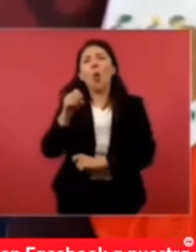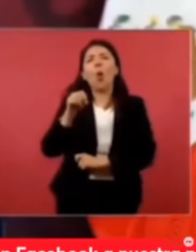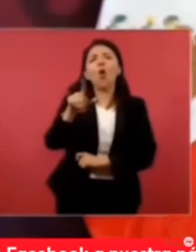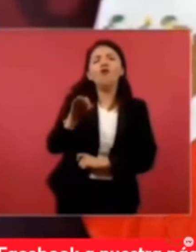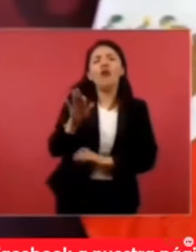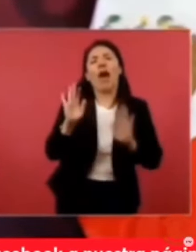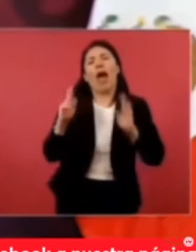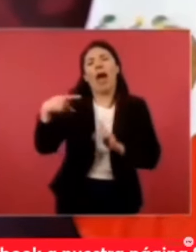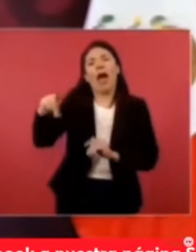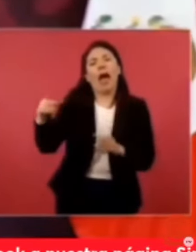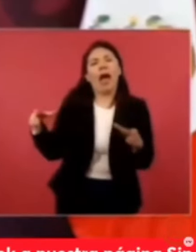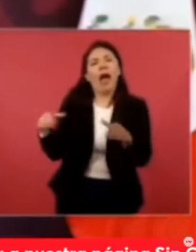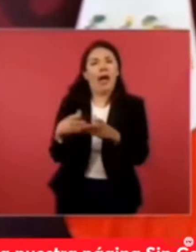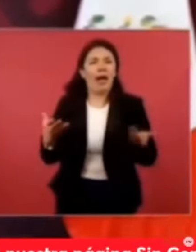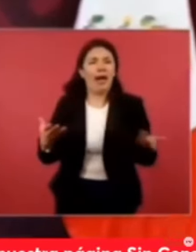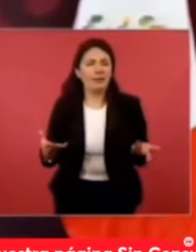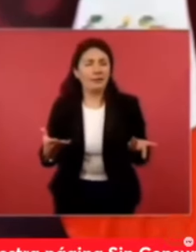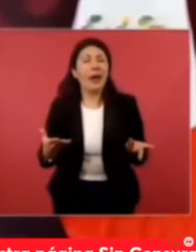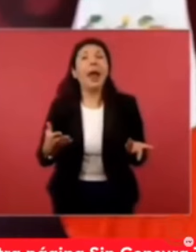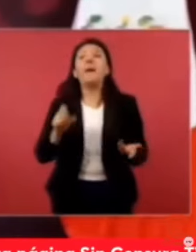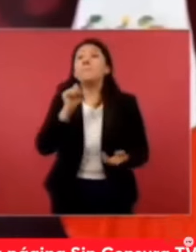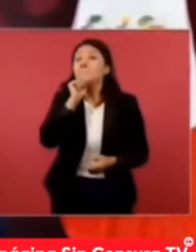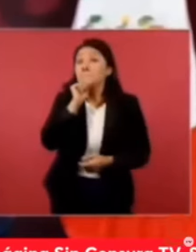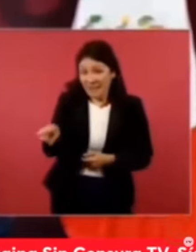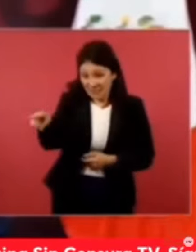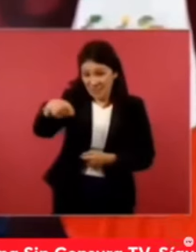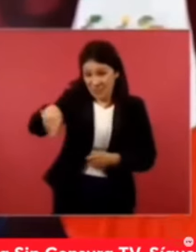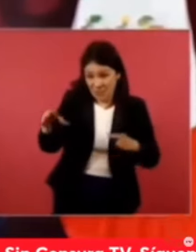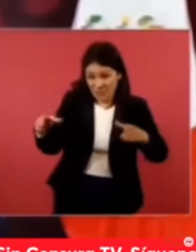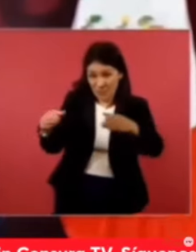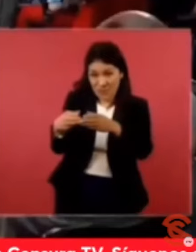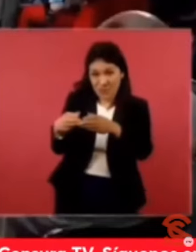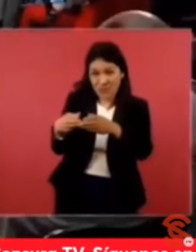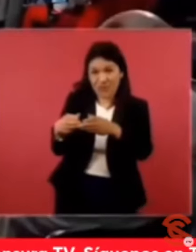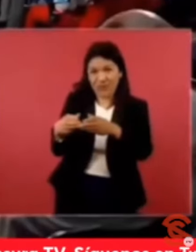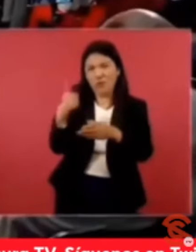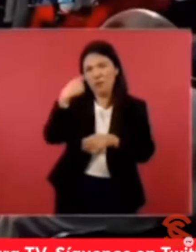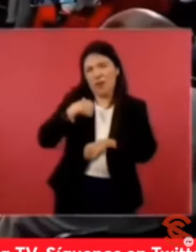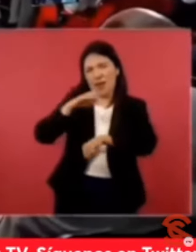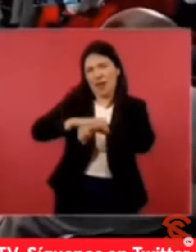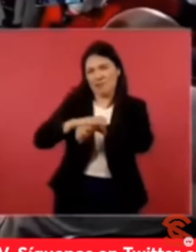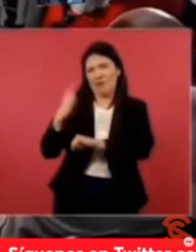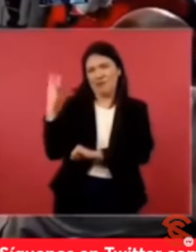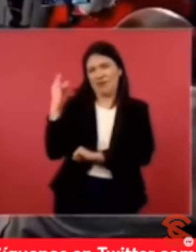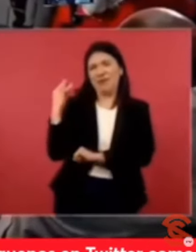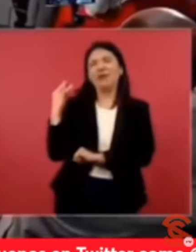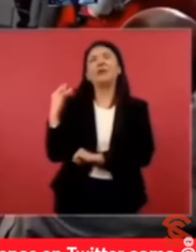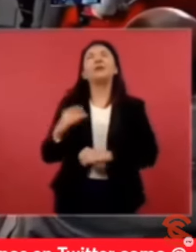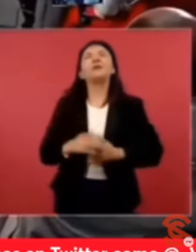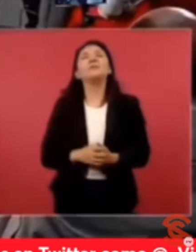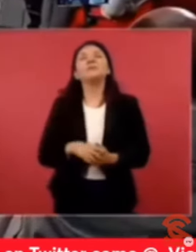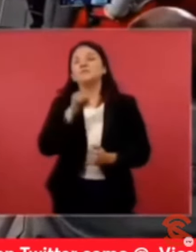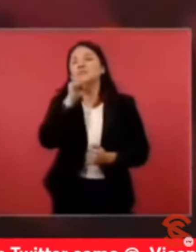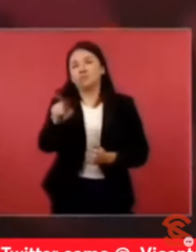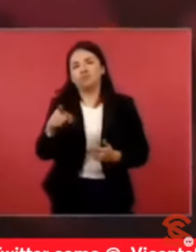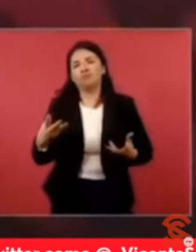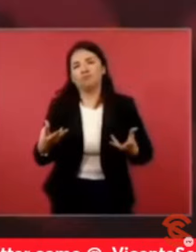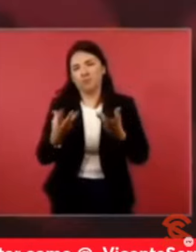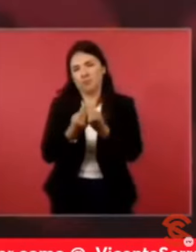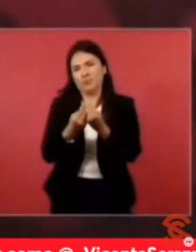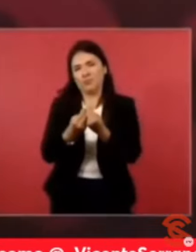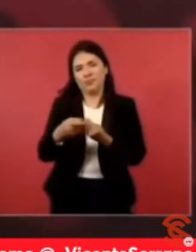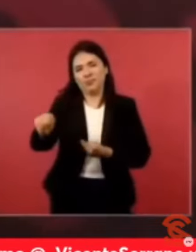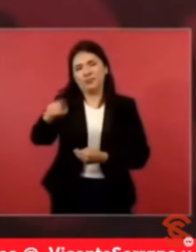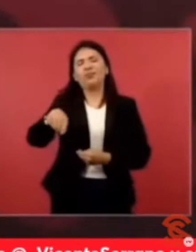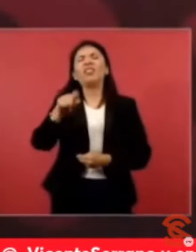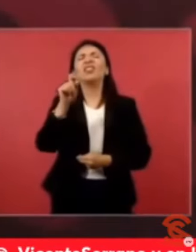Y aún ahí, en el campo de golf, me estaba platicando un amigo que es miembro del campo